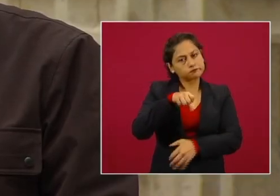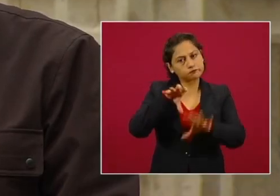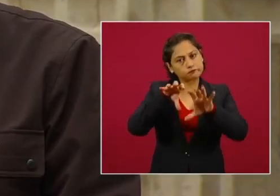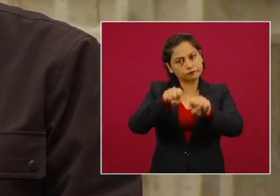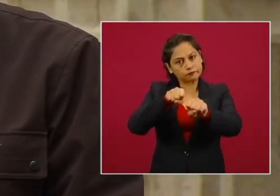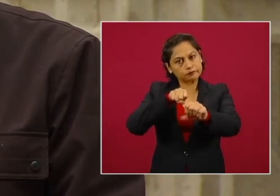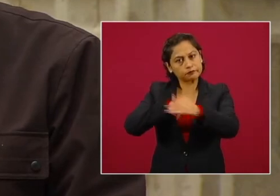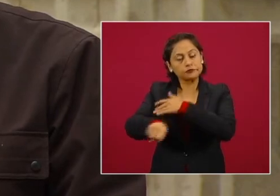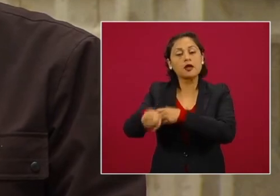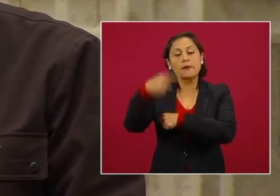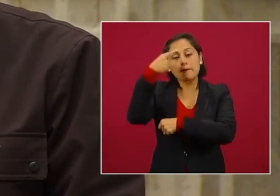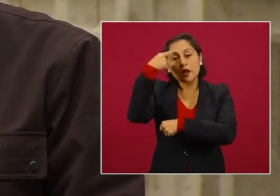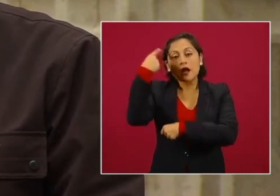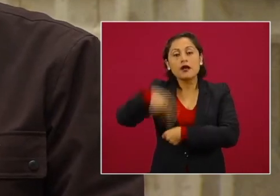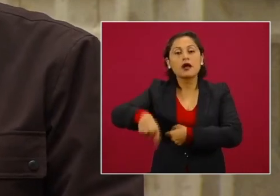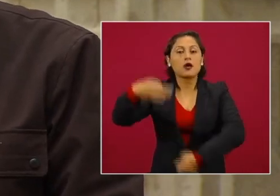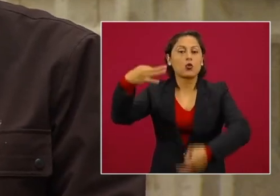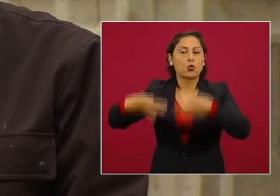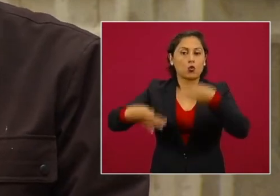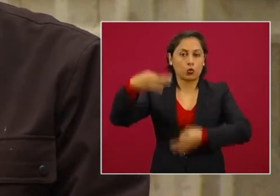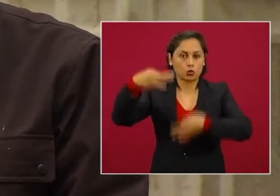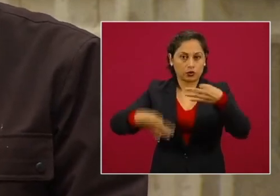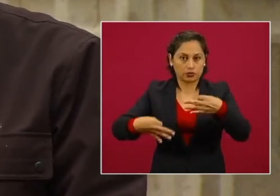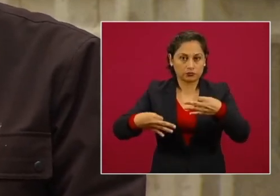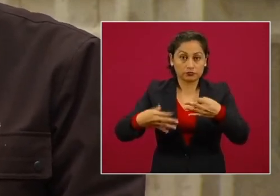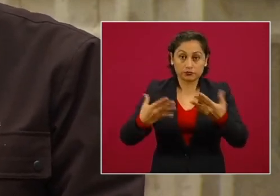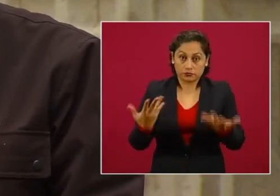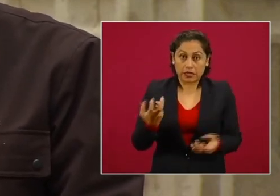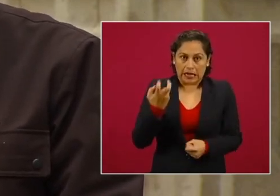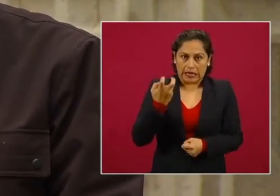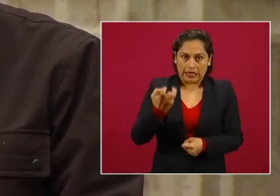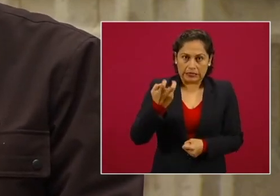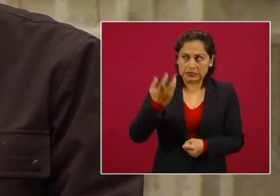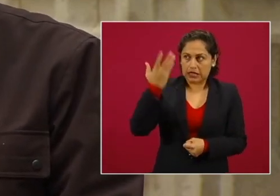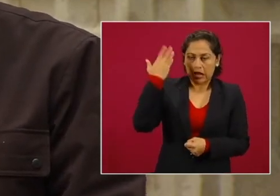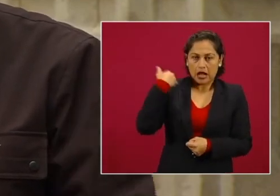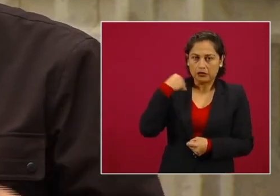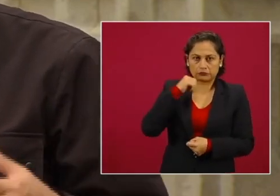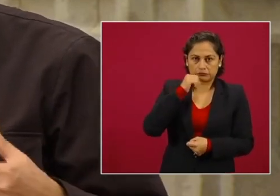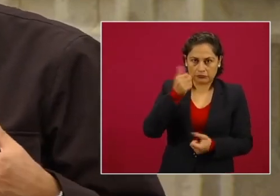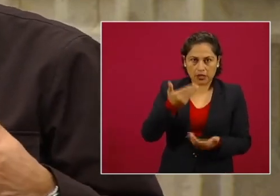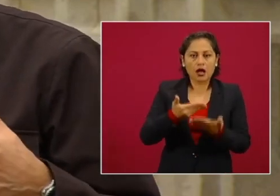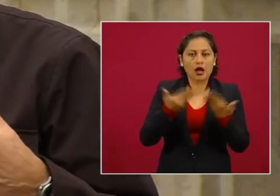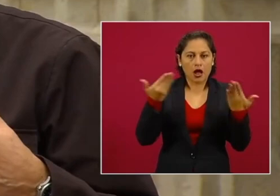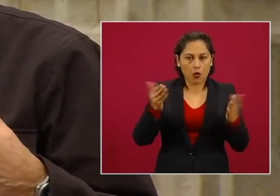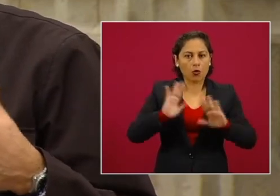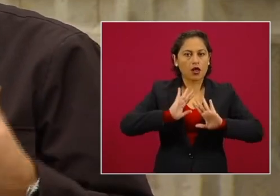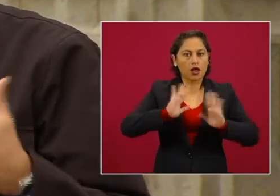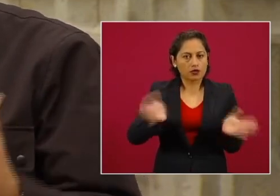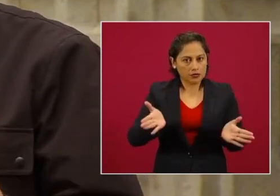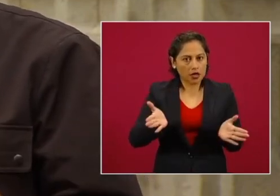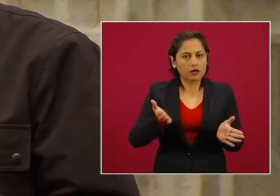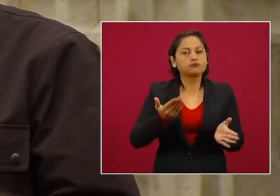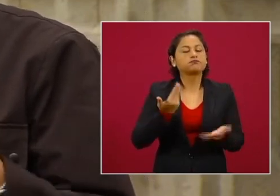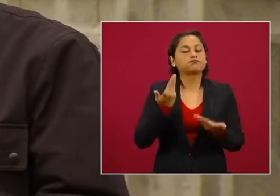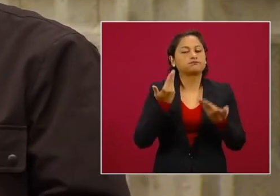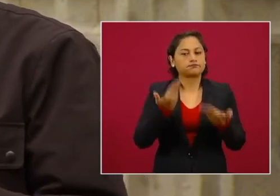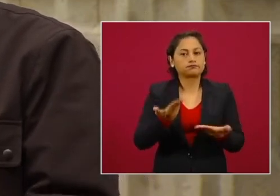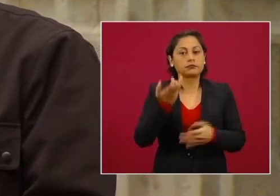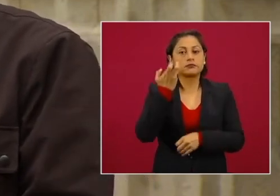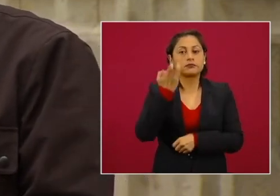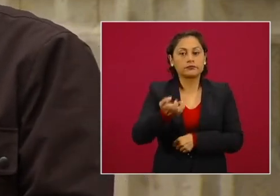ese es un avance el que no exista